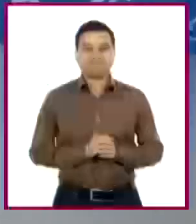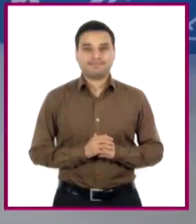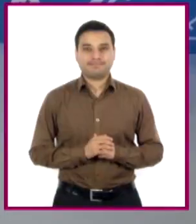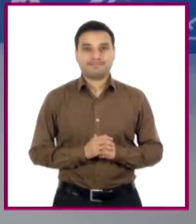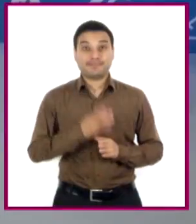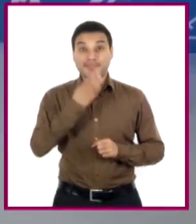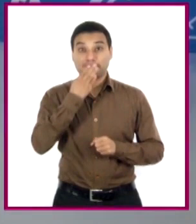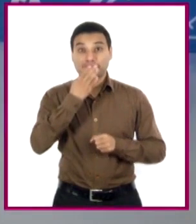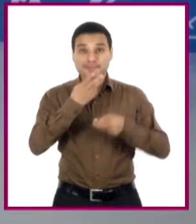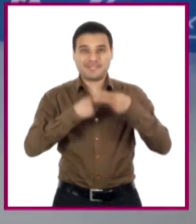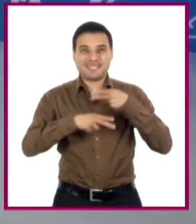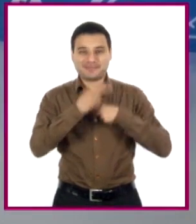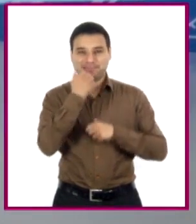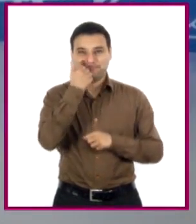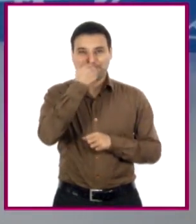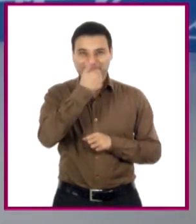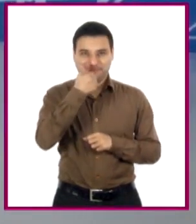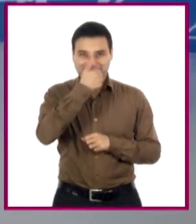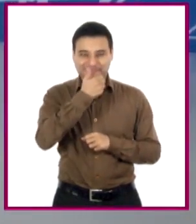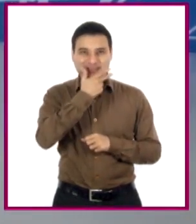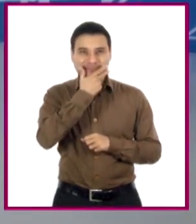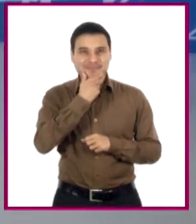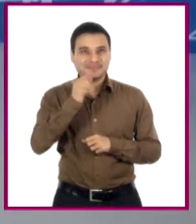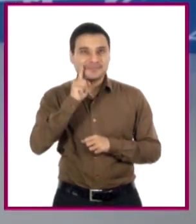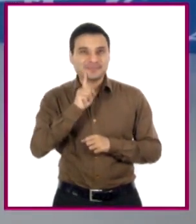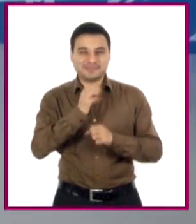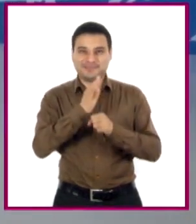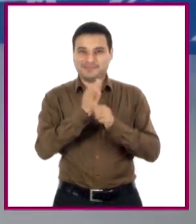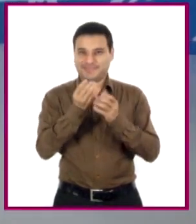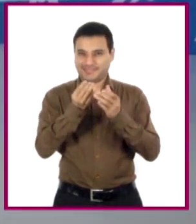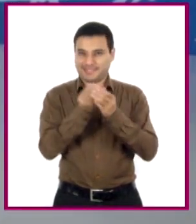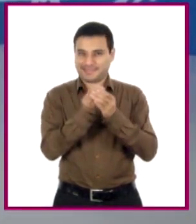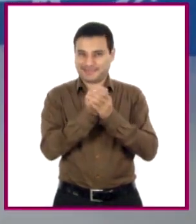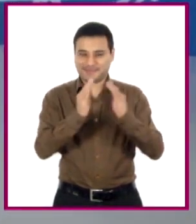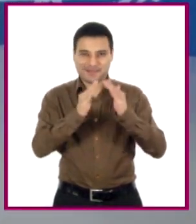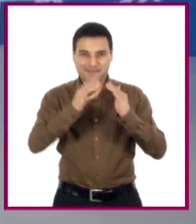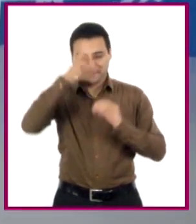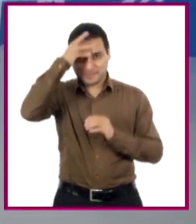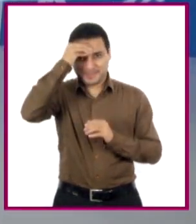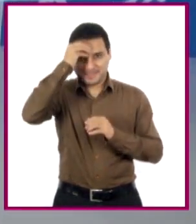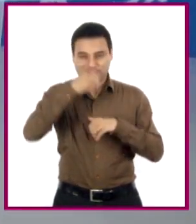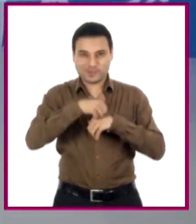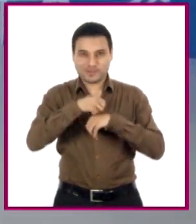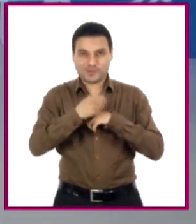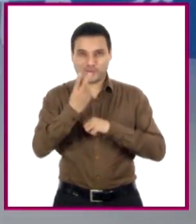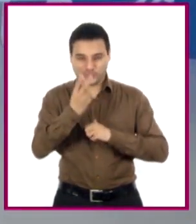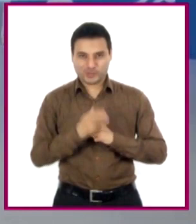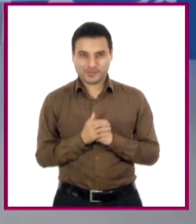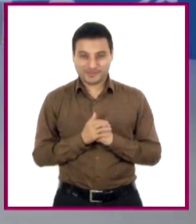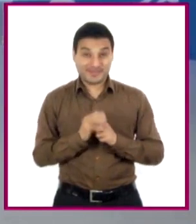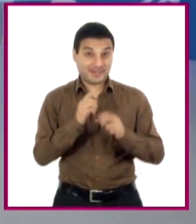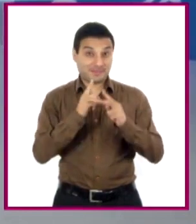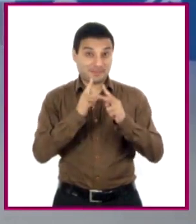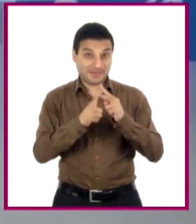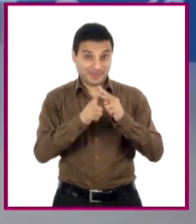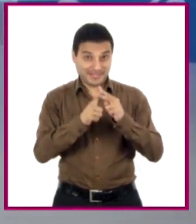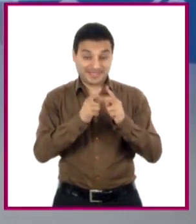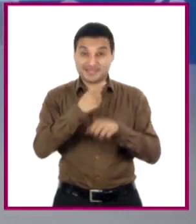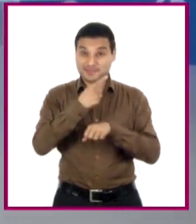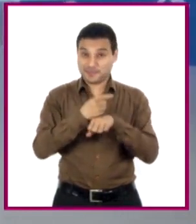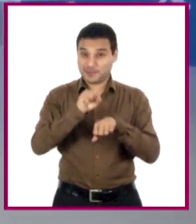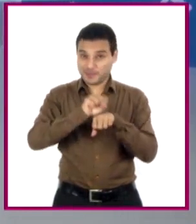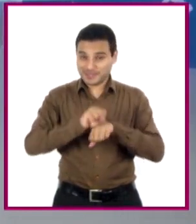damos la bienvenida a nuestras alumnas y alumnos a esta sesión de Aprende en Casa 2, de la asignatura de matemáticas primer grado